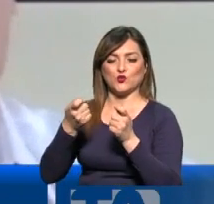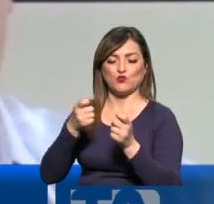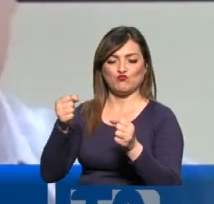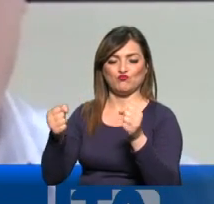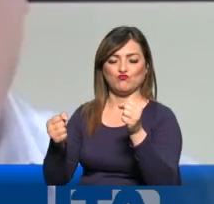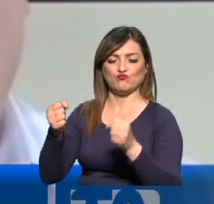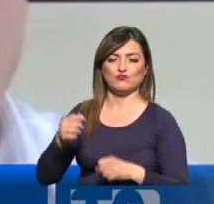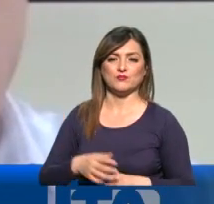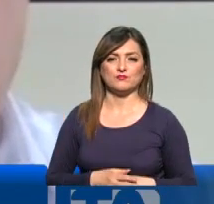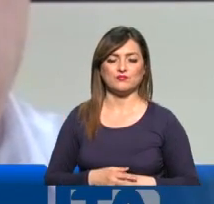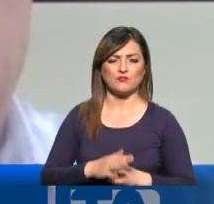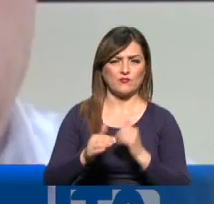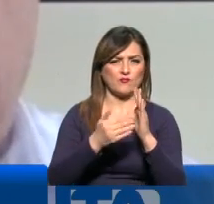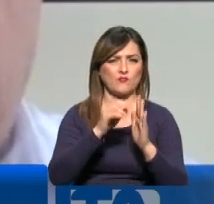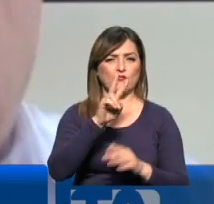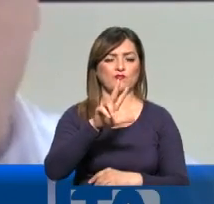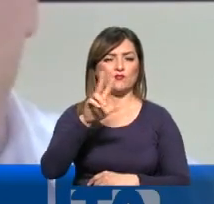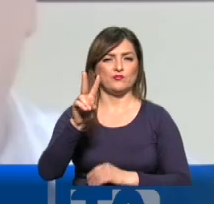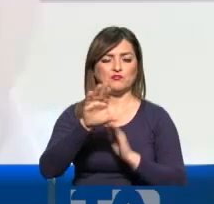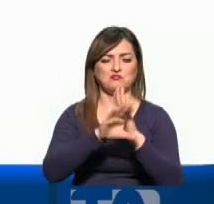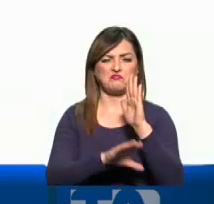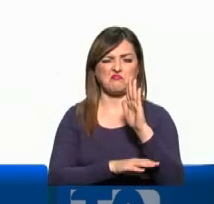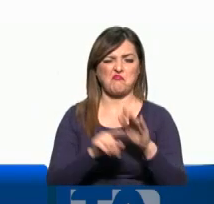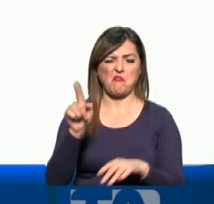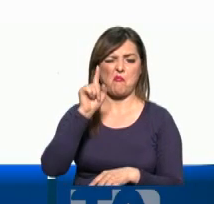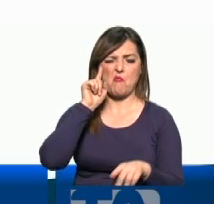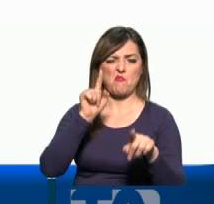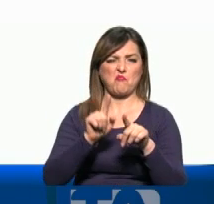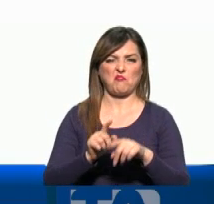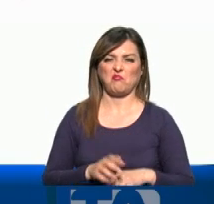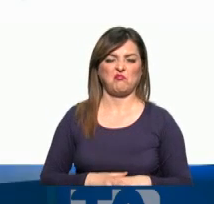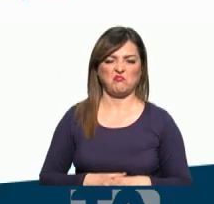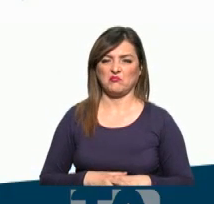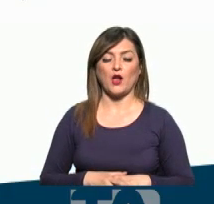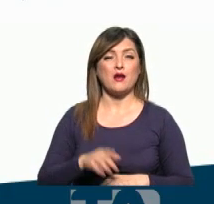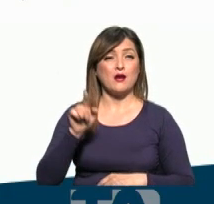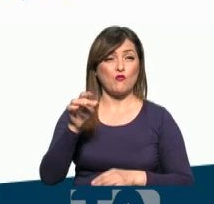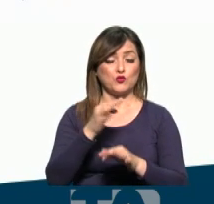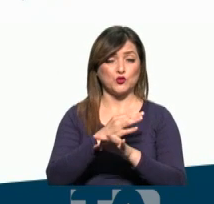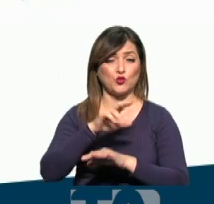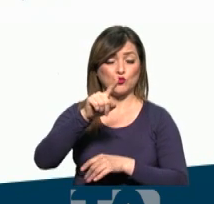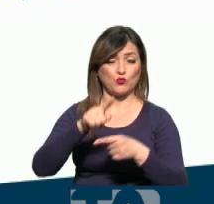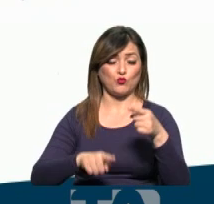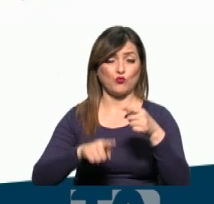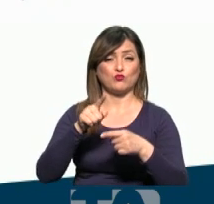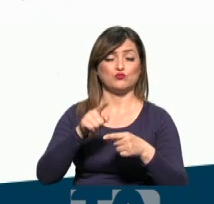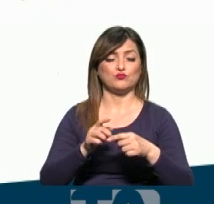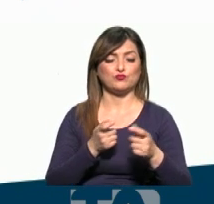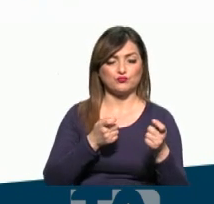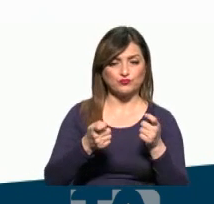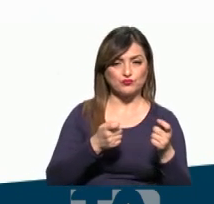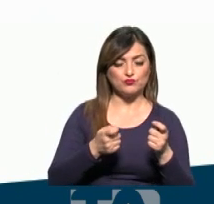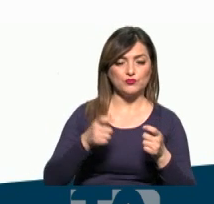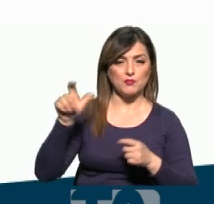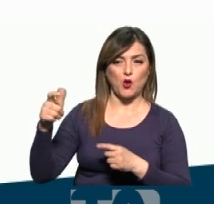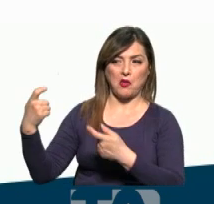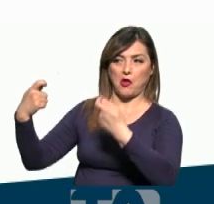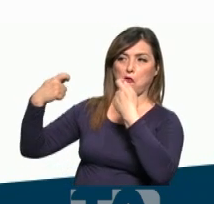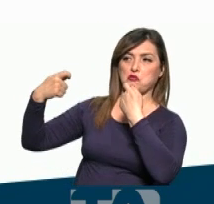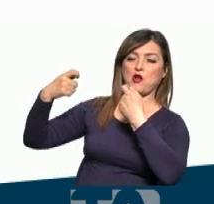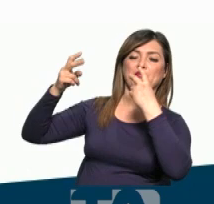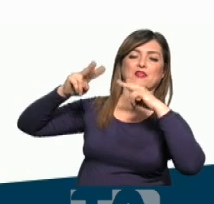viola el artículo 232 de la Constitución, que dice que no podrá ser funcionario de entidades de control quienes